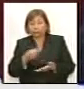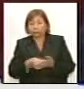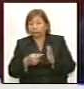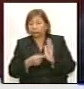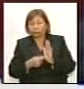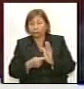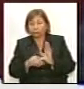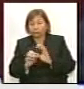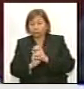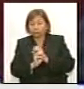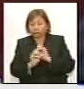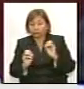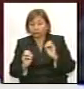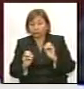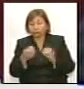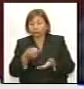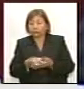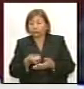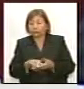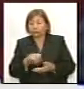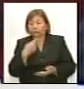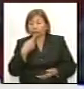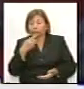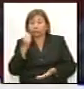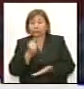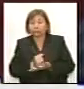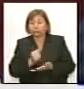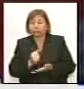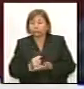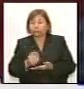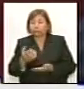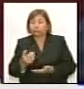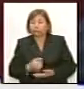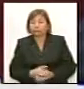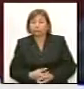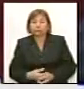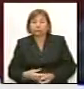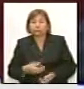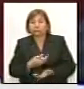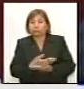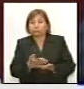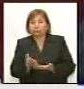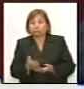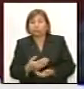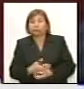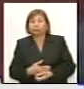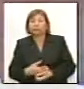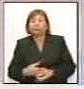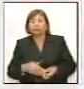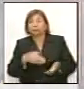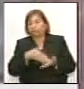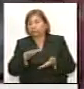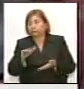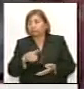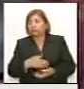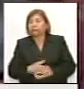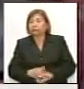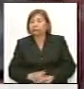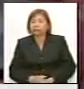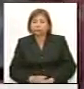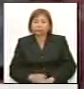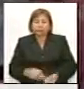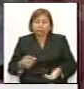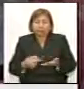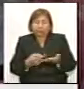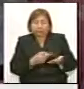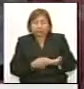demuestra nada, no demuestra que pagó, el notario inmediatamente extiende la orden de desalojo. La iniciativa fue